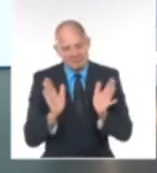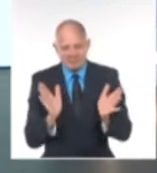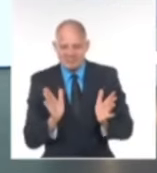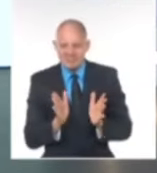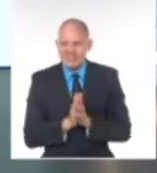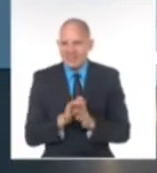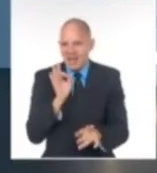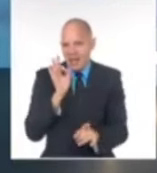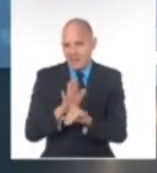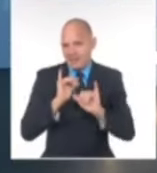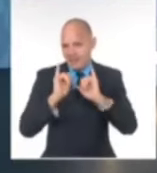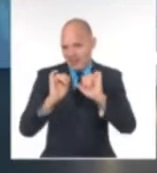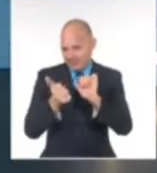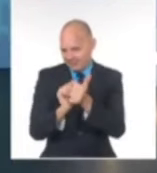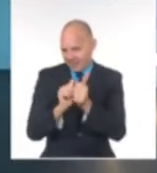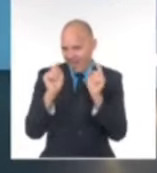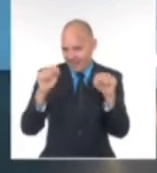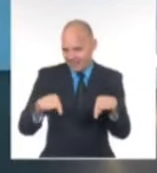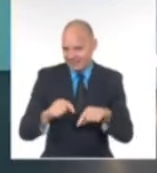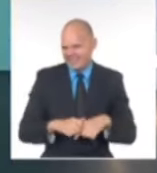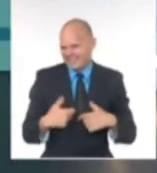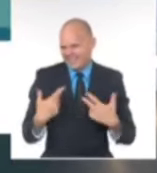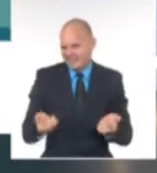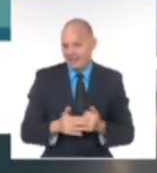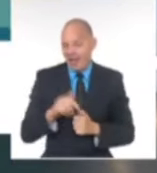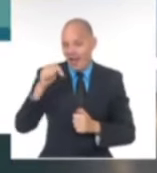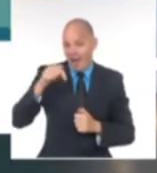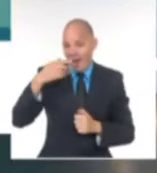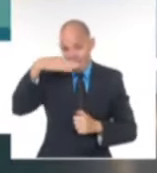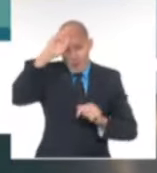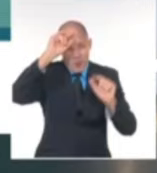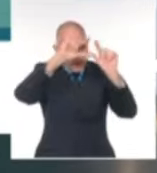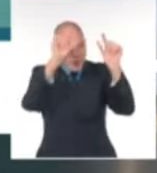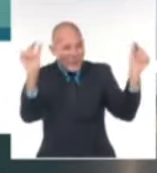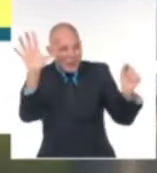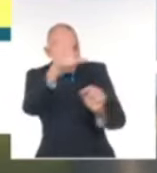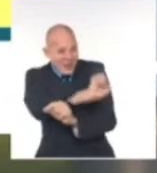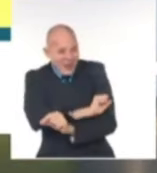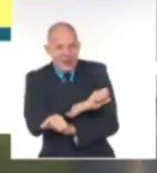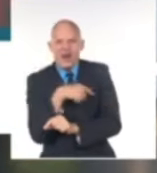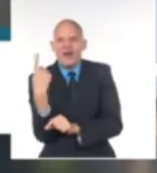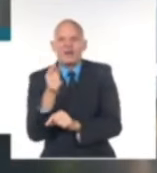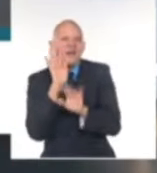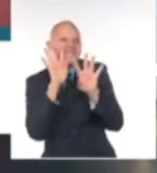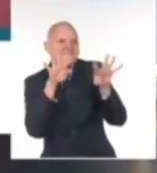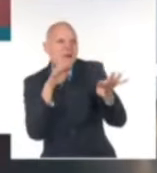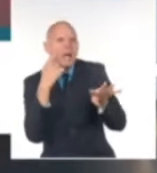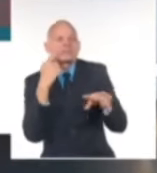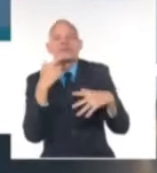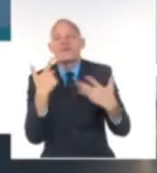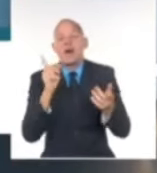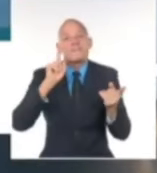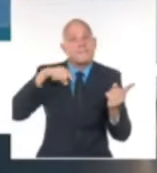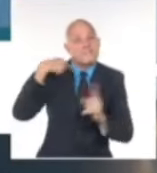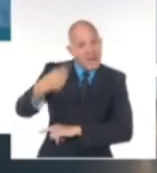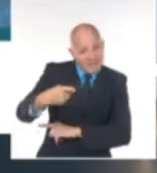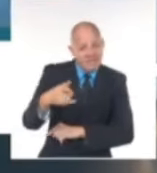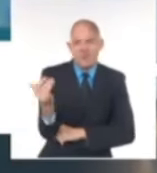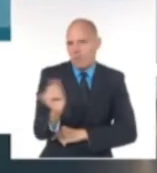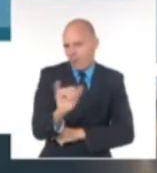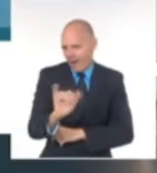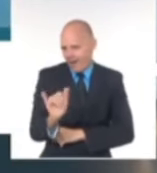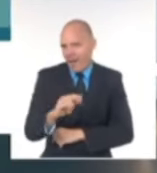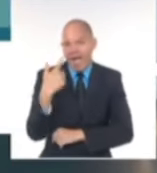los deportes en el estelar y es que hoy toda Cuba ha estado con Mijaín y mañana en su fuerza y empuje, en